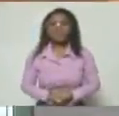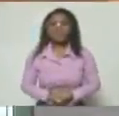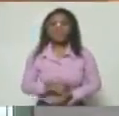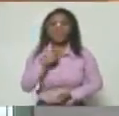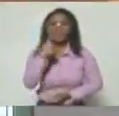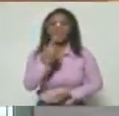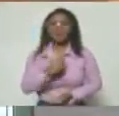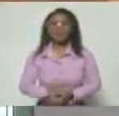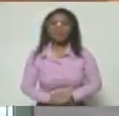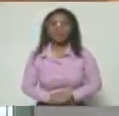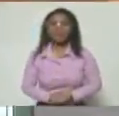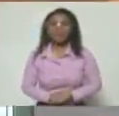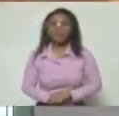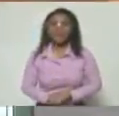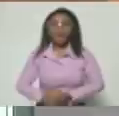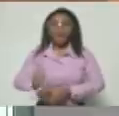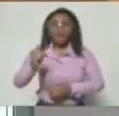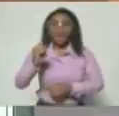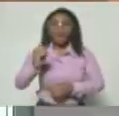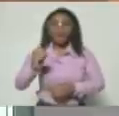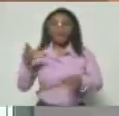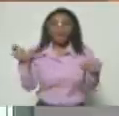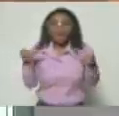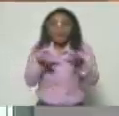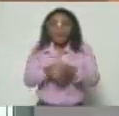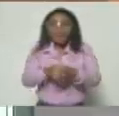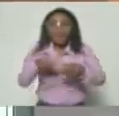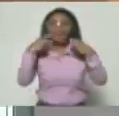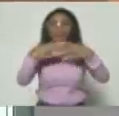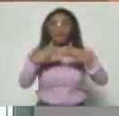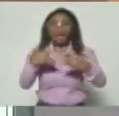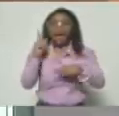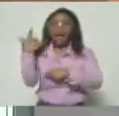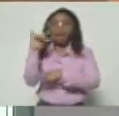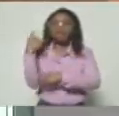dijo: el Congreso de Panamá no quedó sino una sombra.